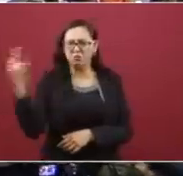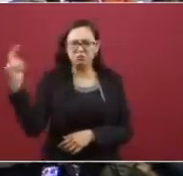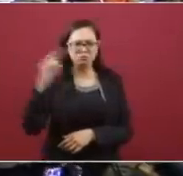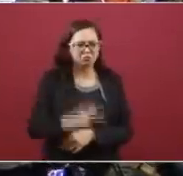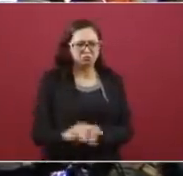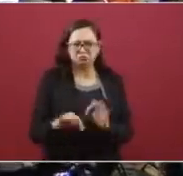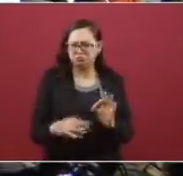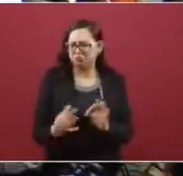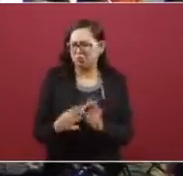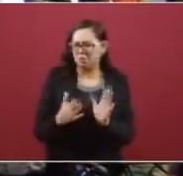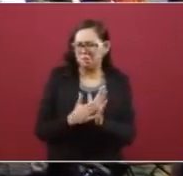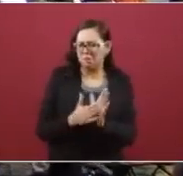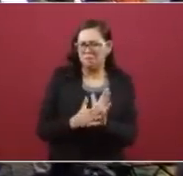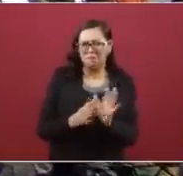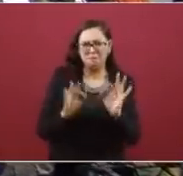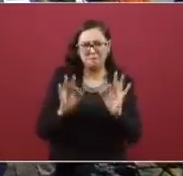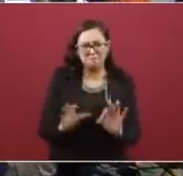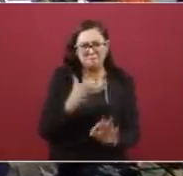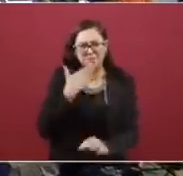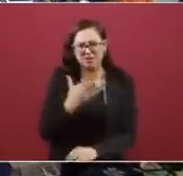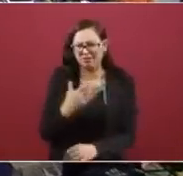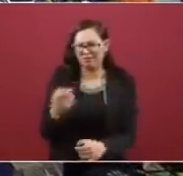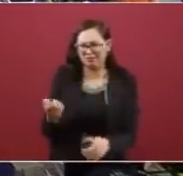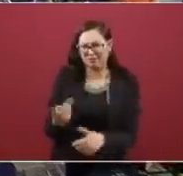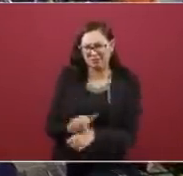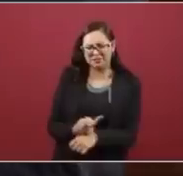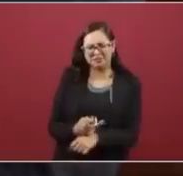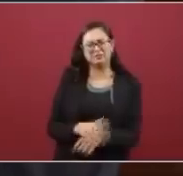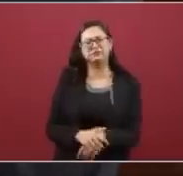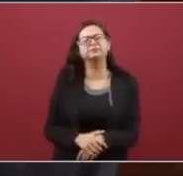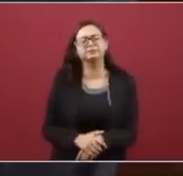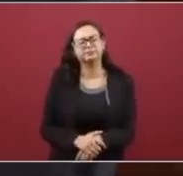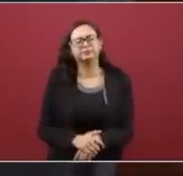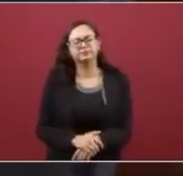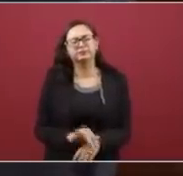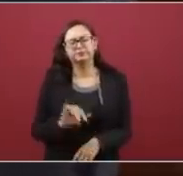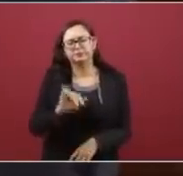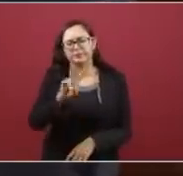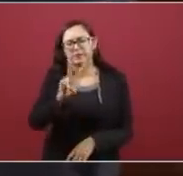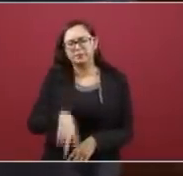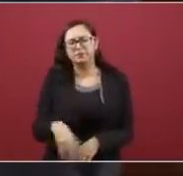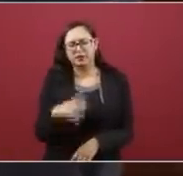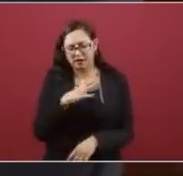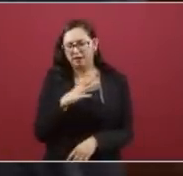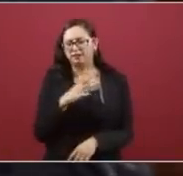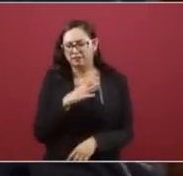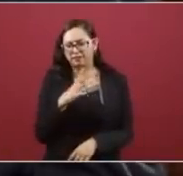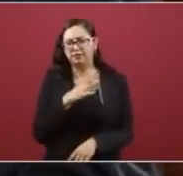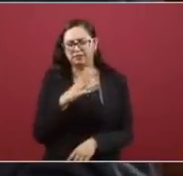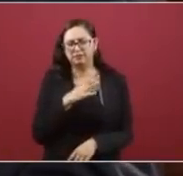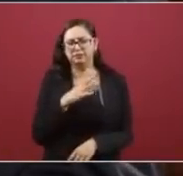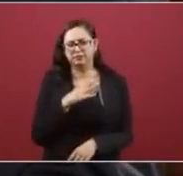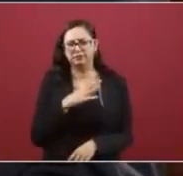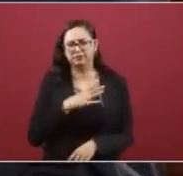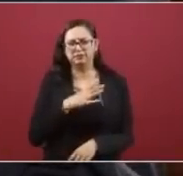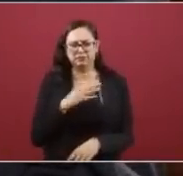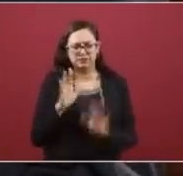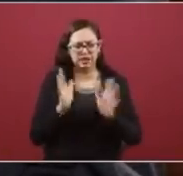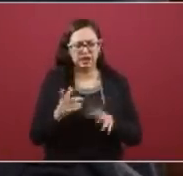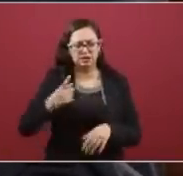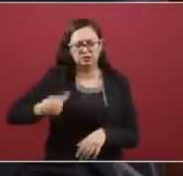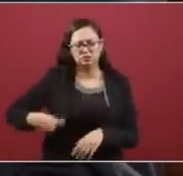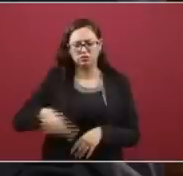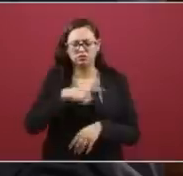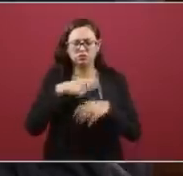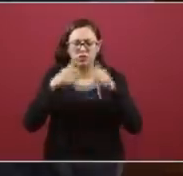Sí, ya estamos atendiendo esto eh porque existe eh